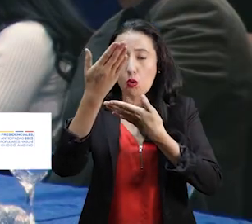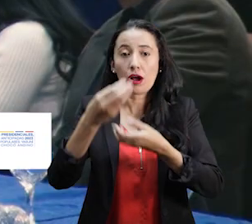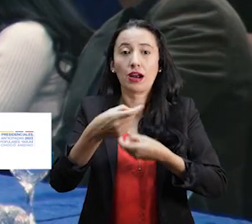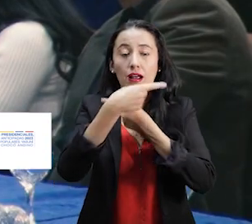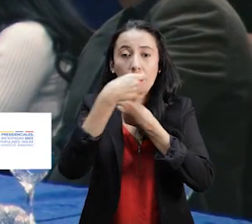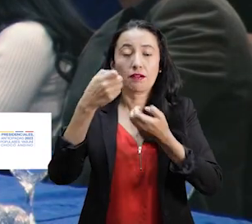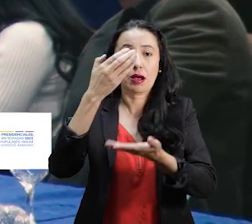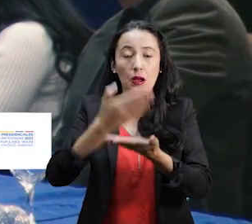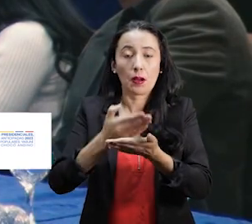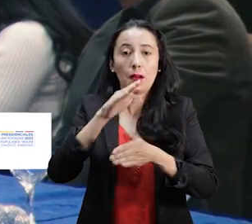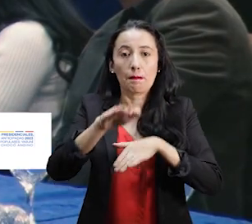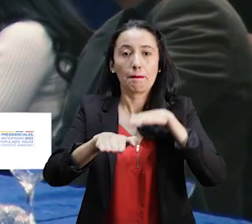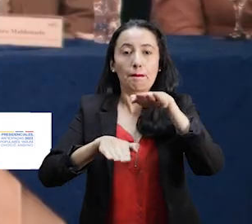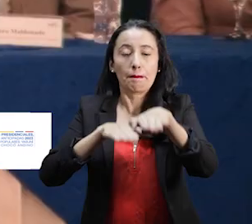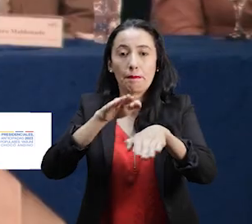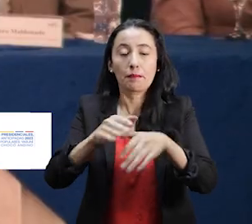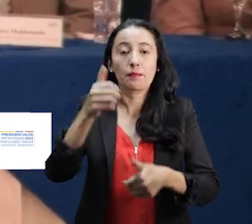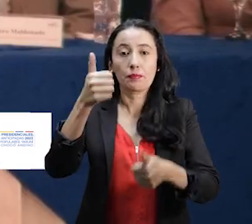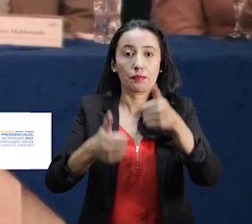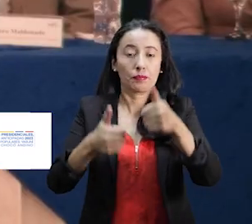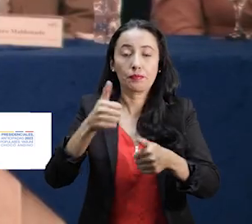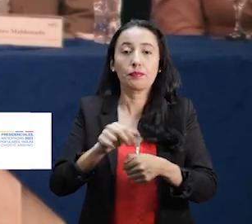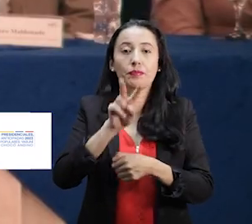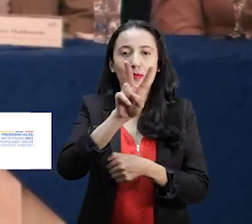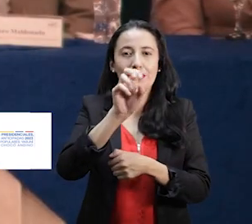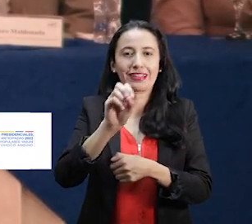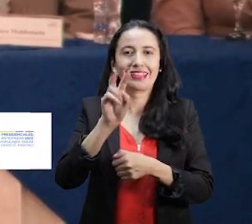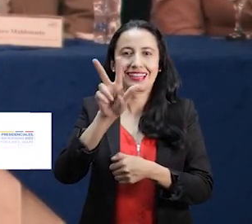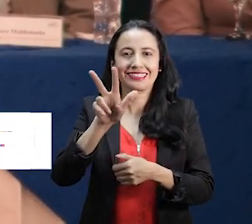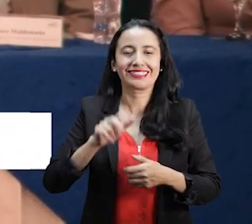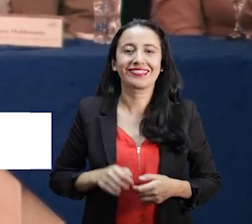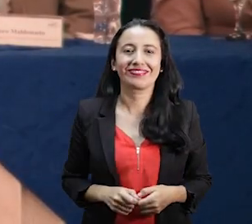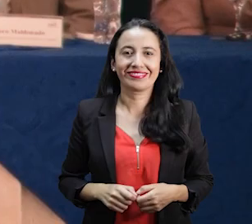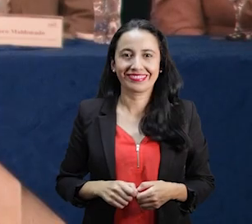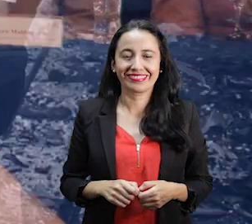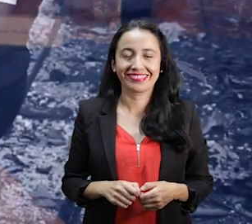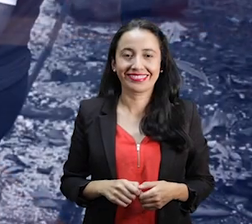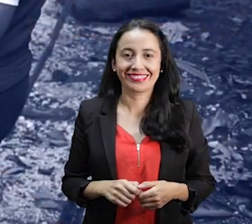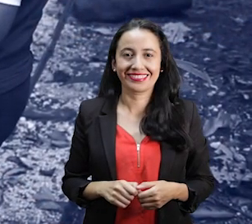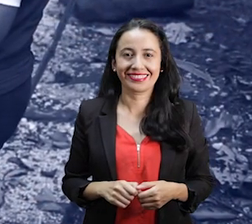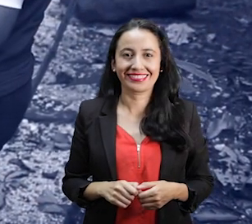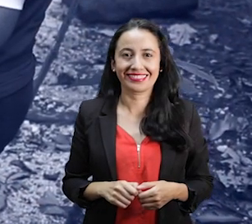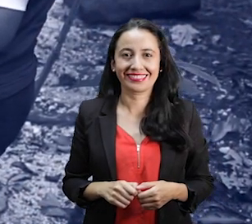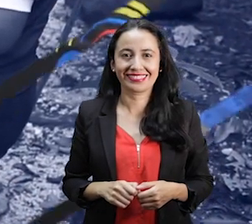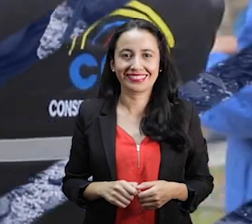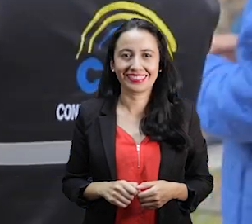desinformación denominada Paso a Paso de las elecciones anticipadas 2023.